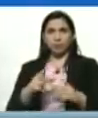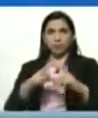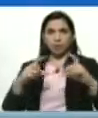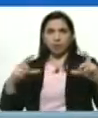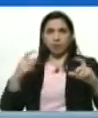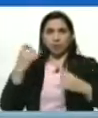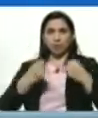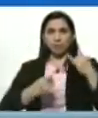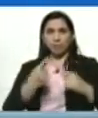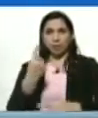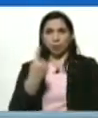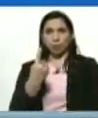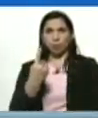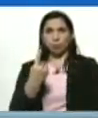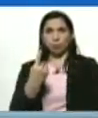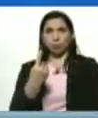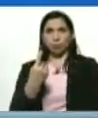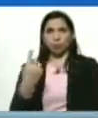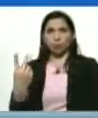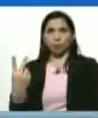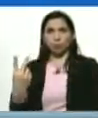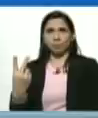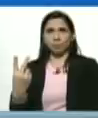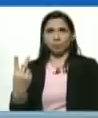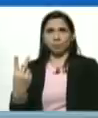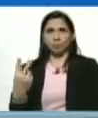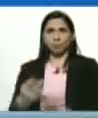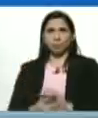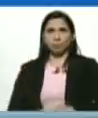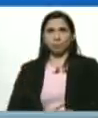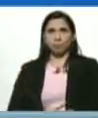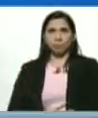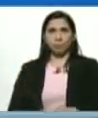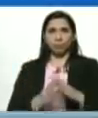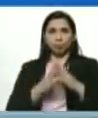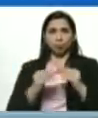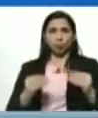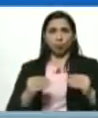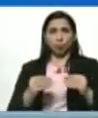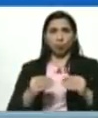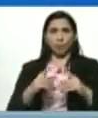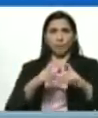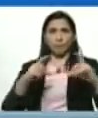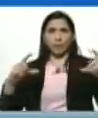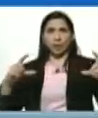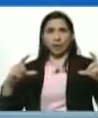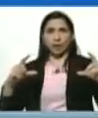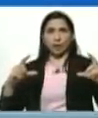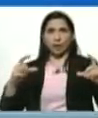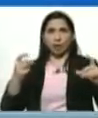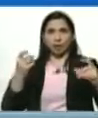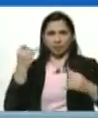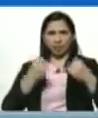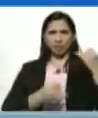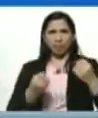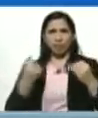terminadas en 1 y 2 todas las placas terminan el número ahora